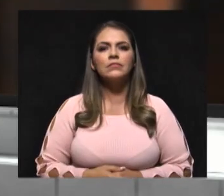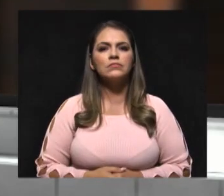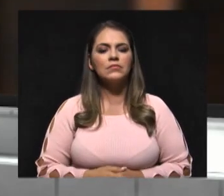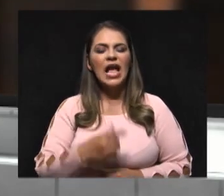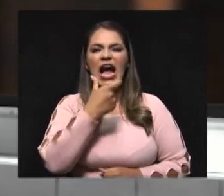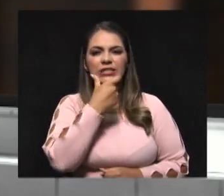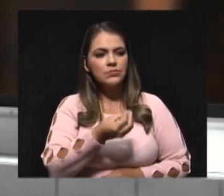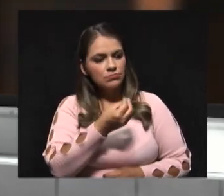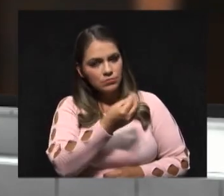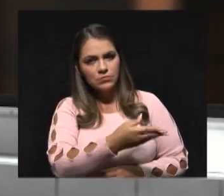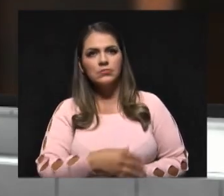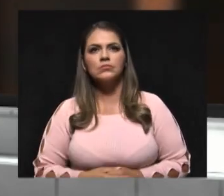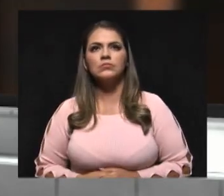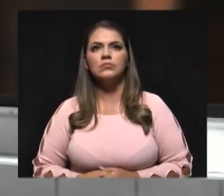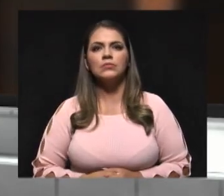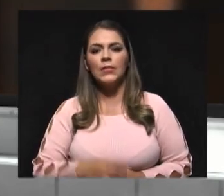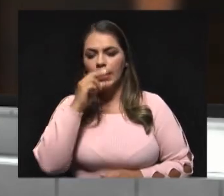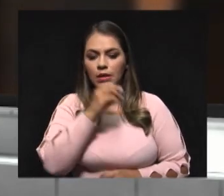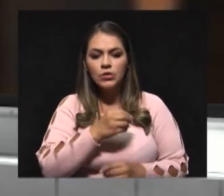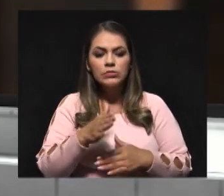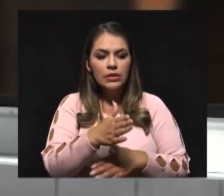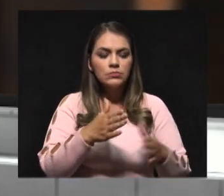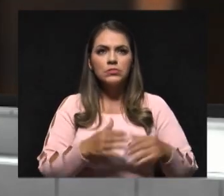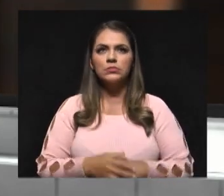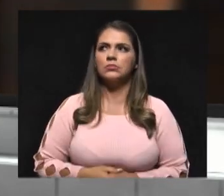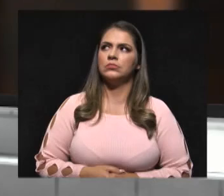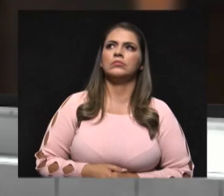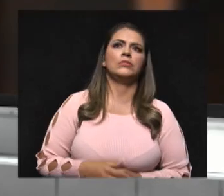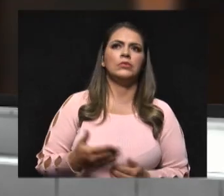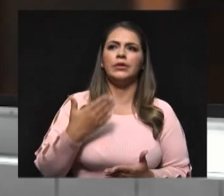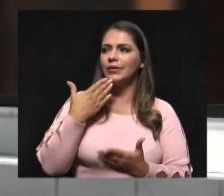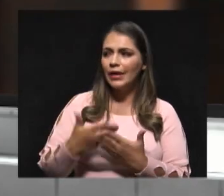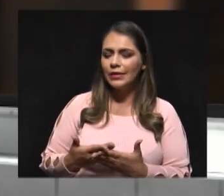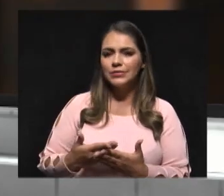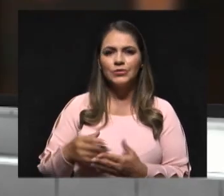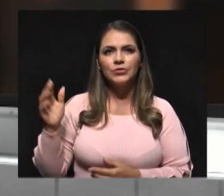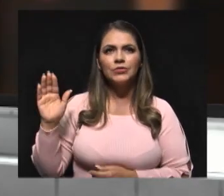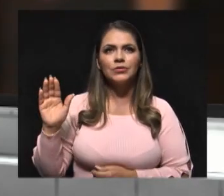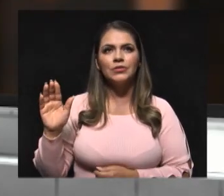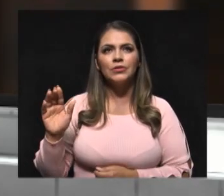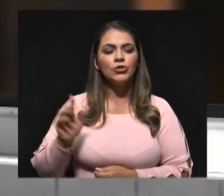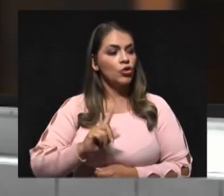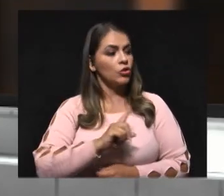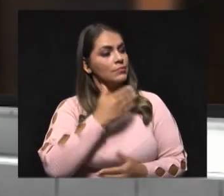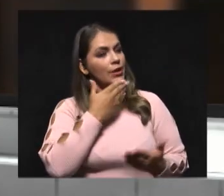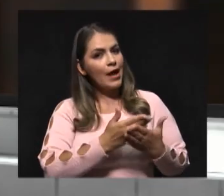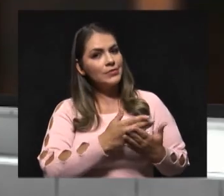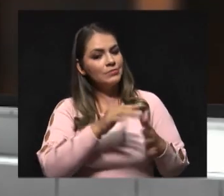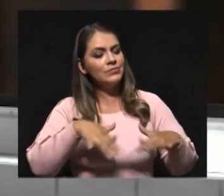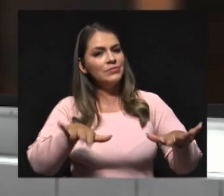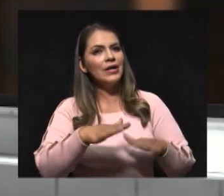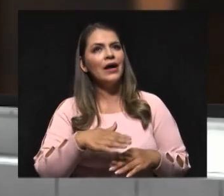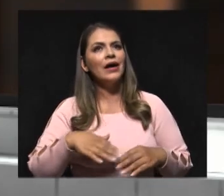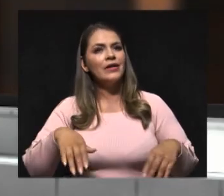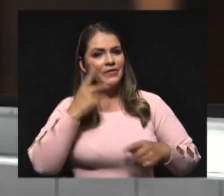galletas para que los niños disfruten los peces nos quedamos como muchas gracias gracias a ustedes por elegir la